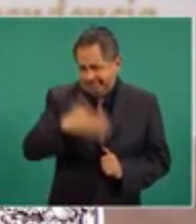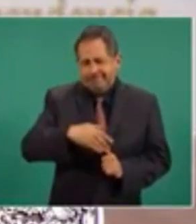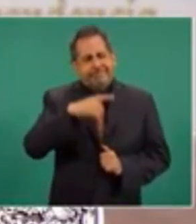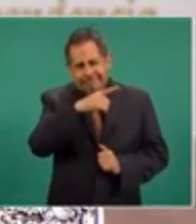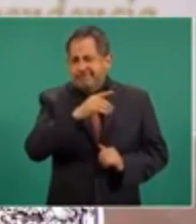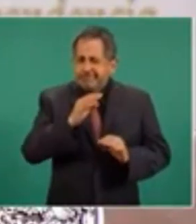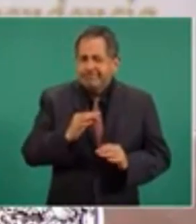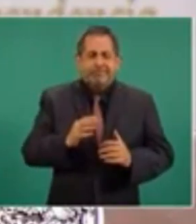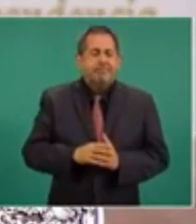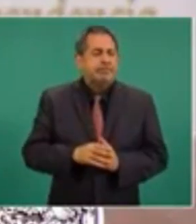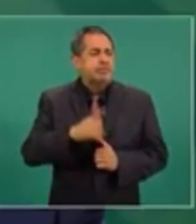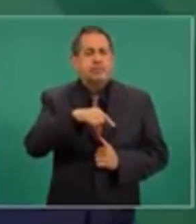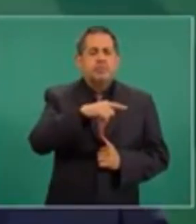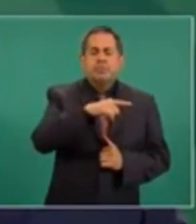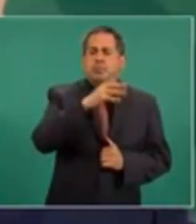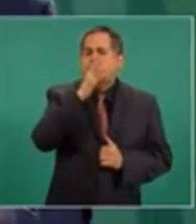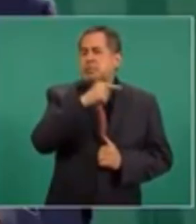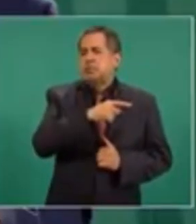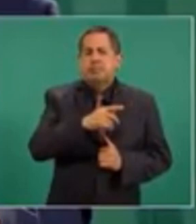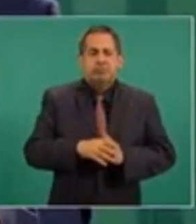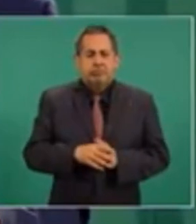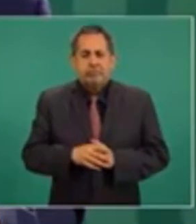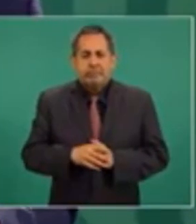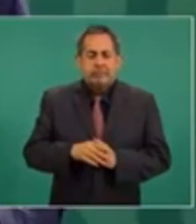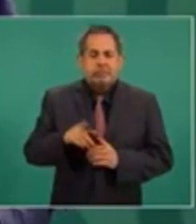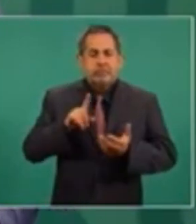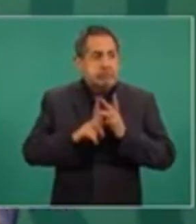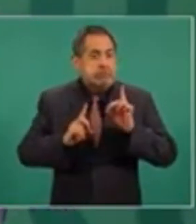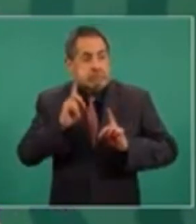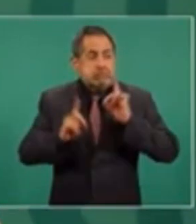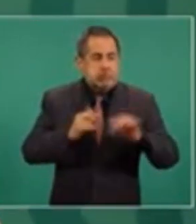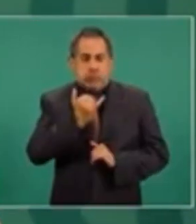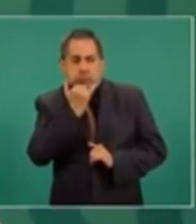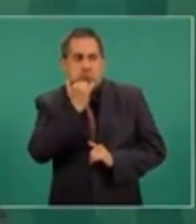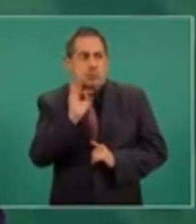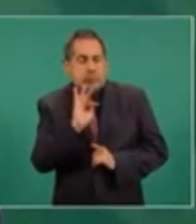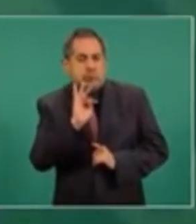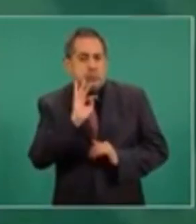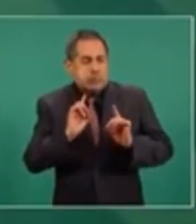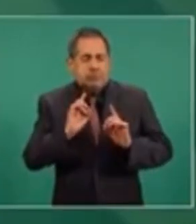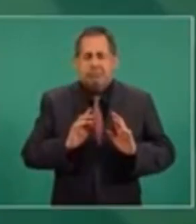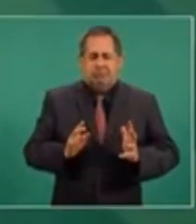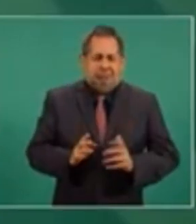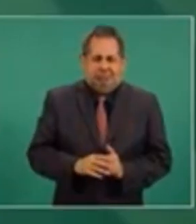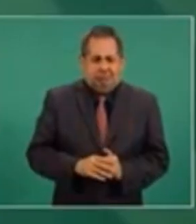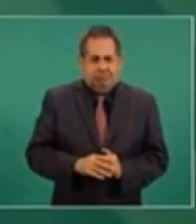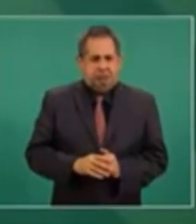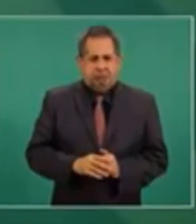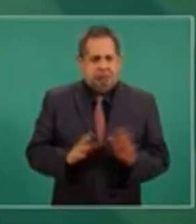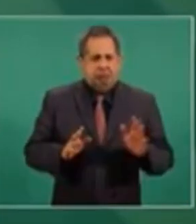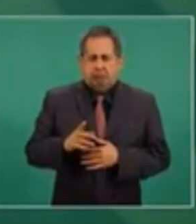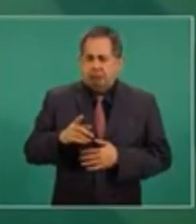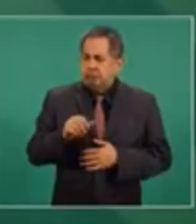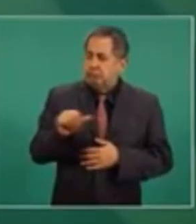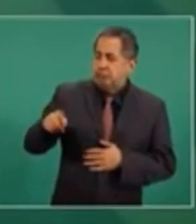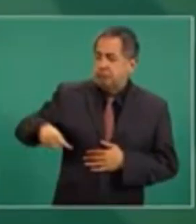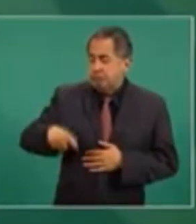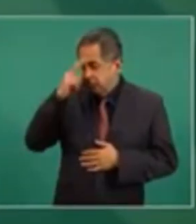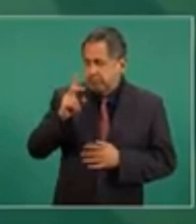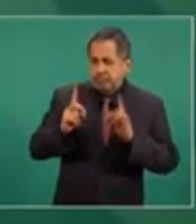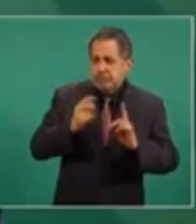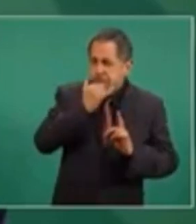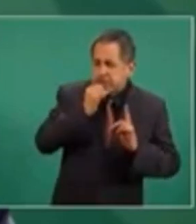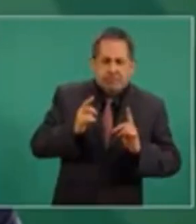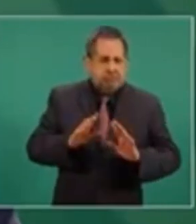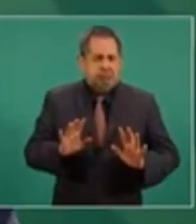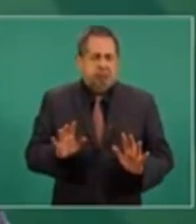que no se puede poner en entredicho la credibilidad de un gobierno.